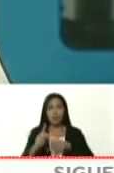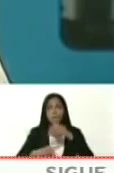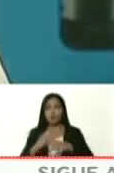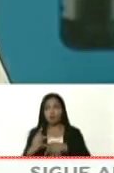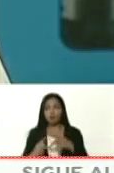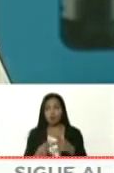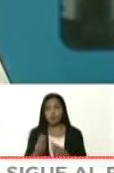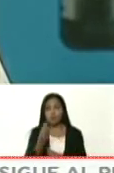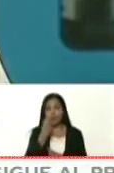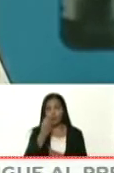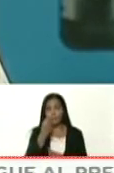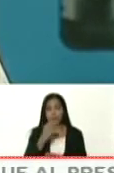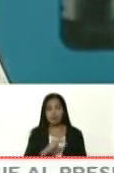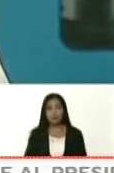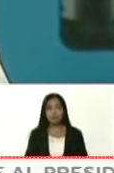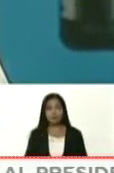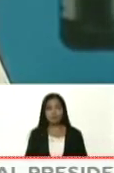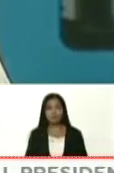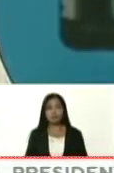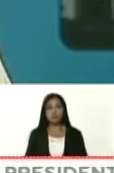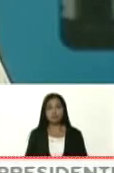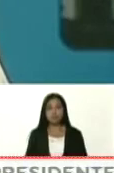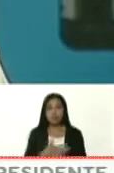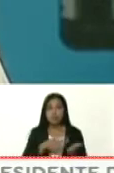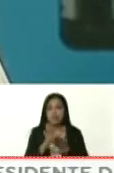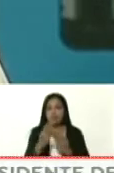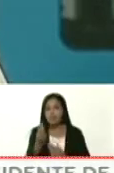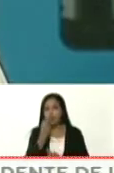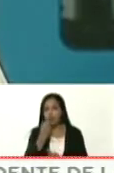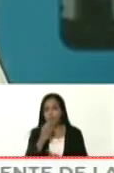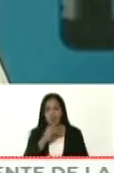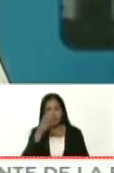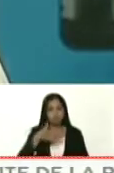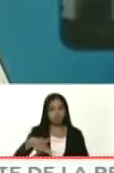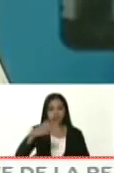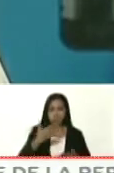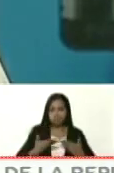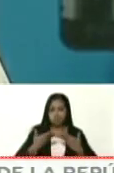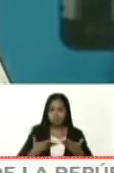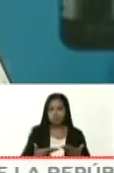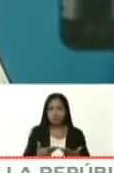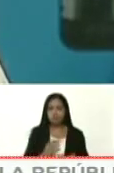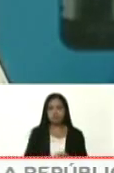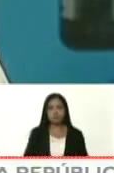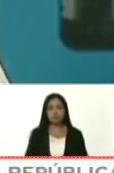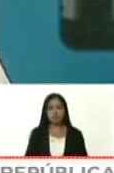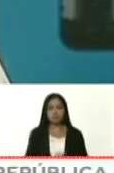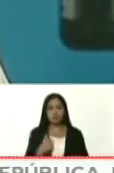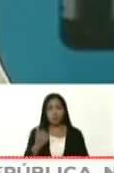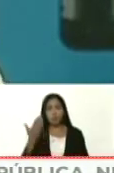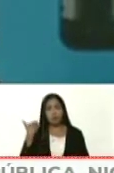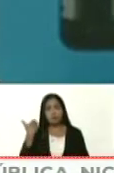del alimento, la garantía del alimento para el pueblo. Yo